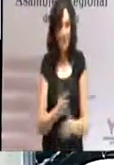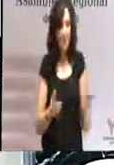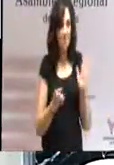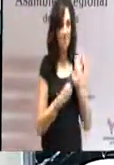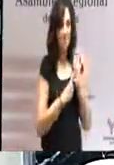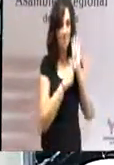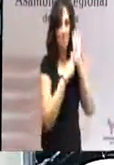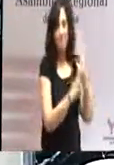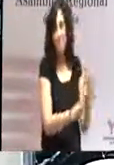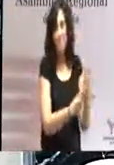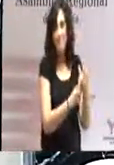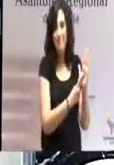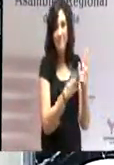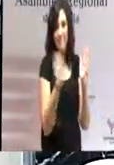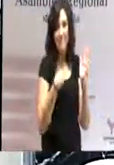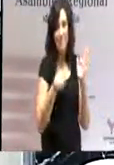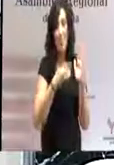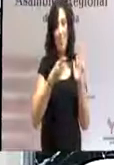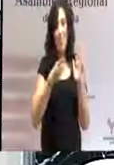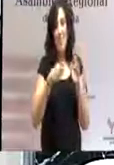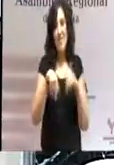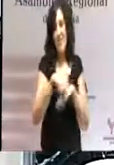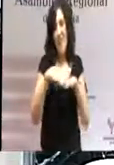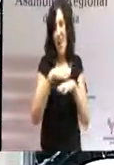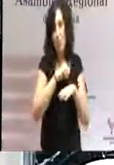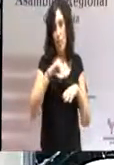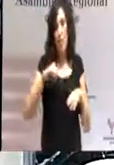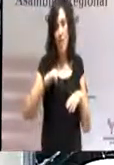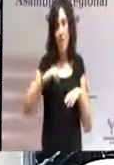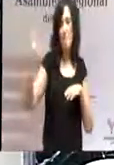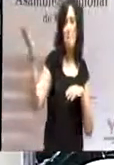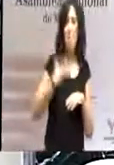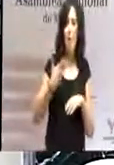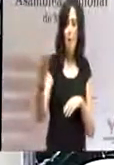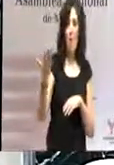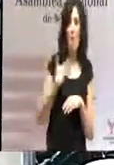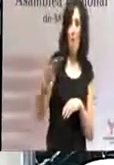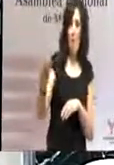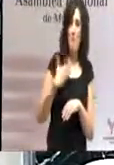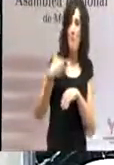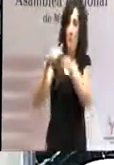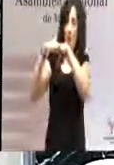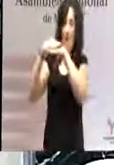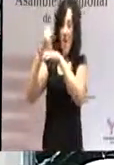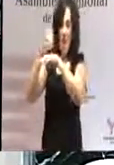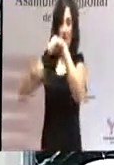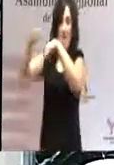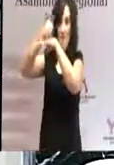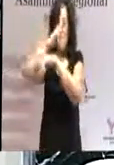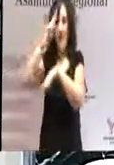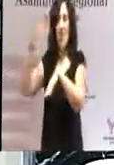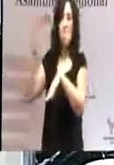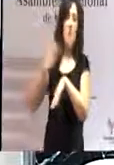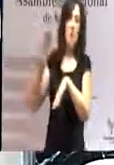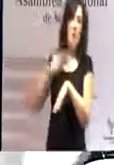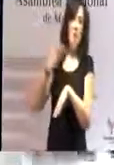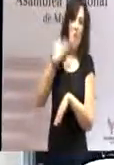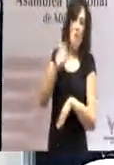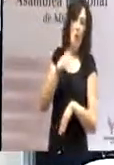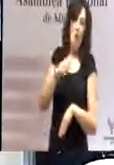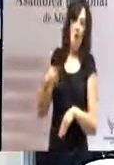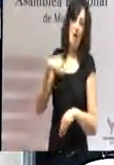financiación autonómica castiga a los murcianos más que a ninguna otra región. Reitero, un mes después